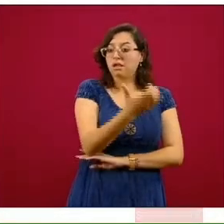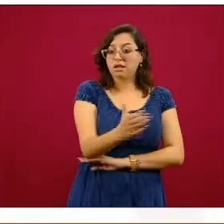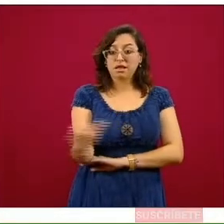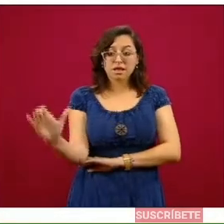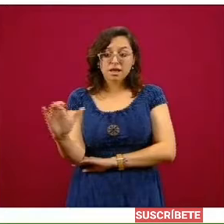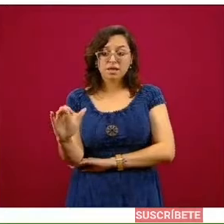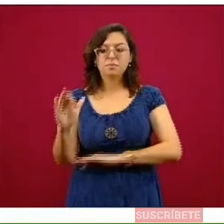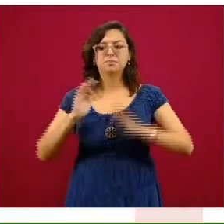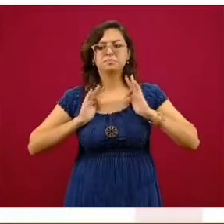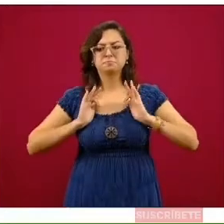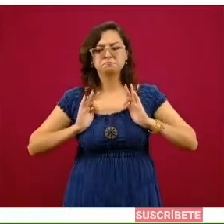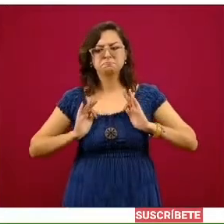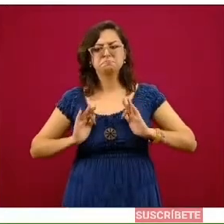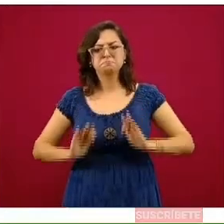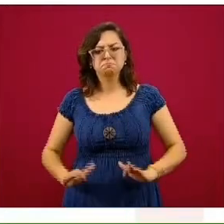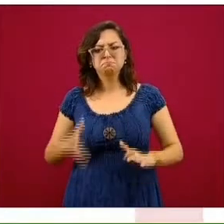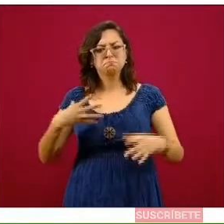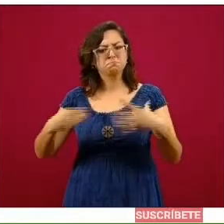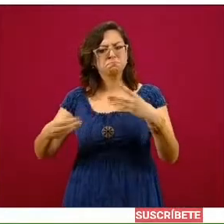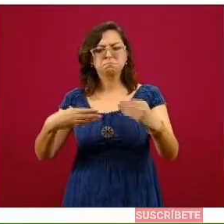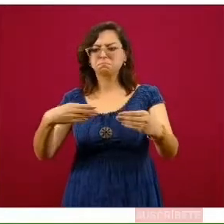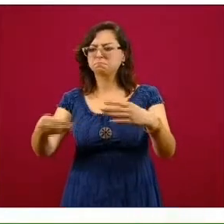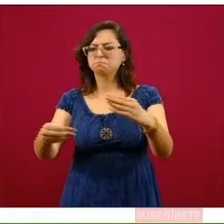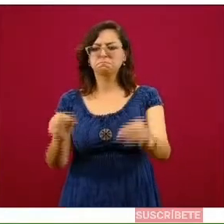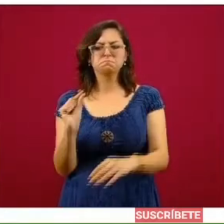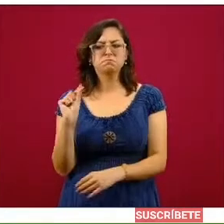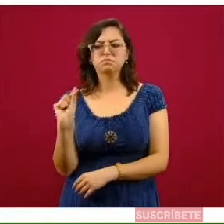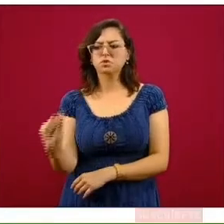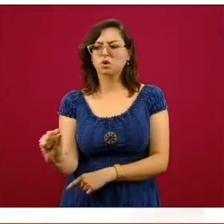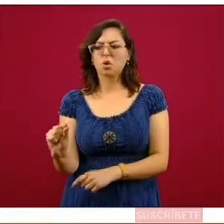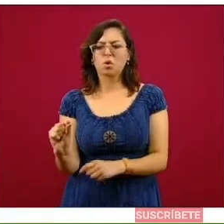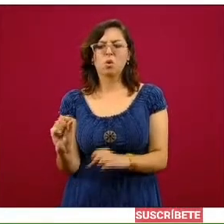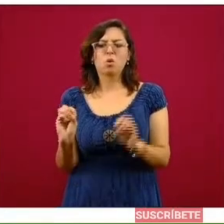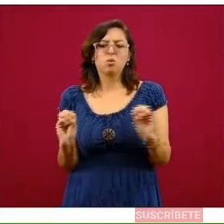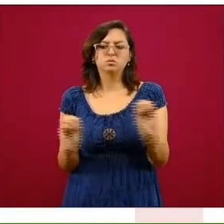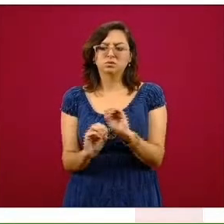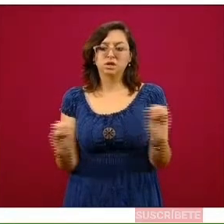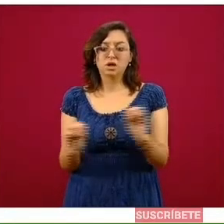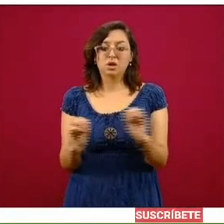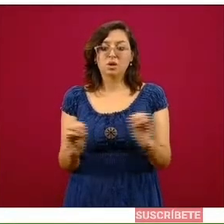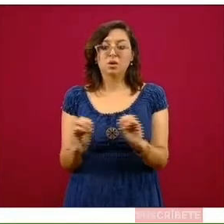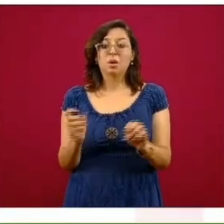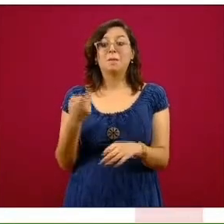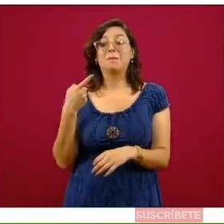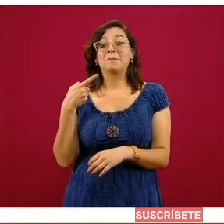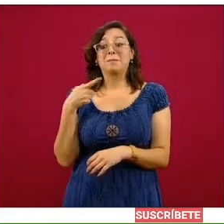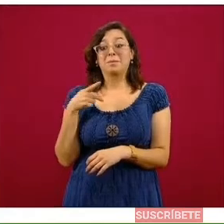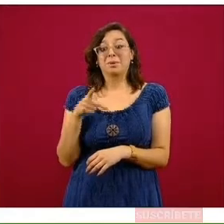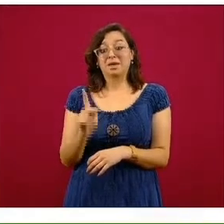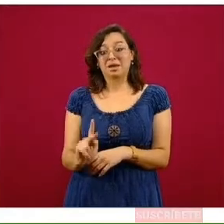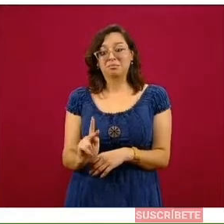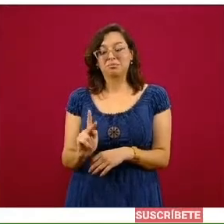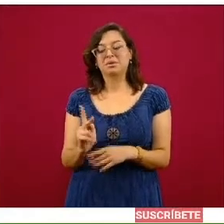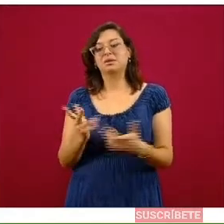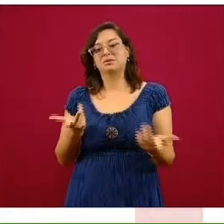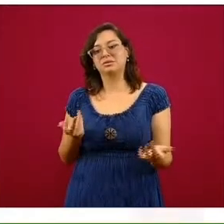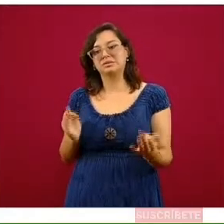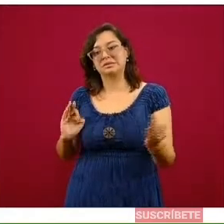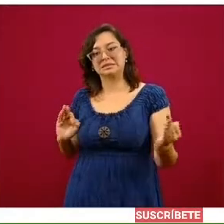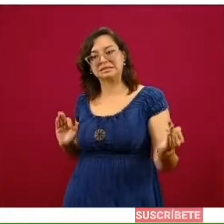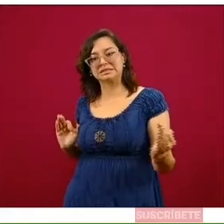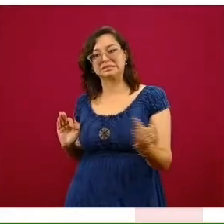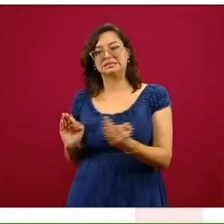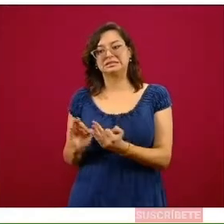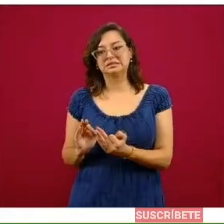buena reserva de la transmisión, pero hacia la zona más próxima a la megalópolis han